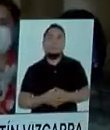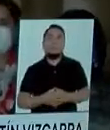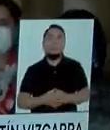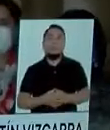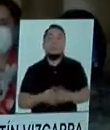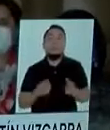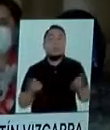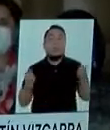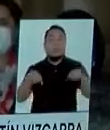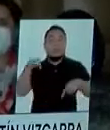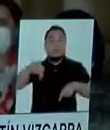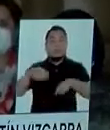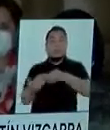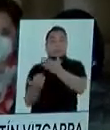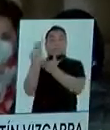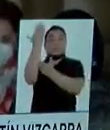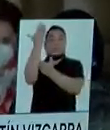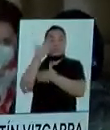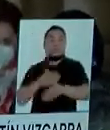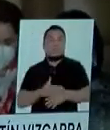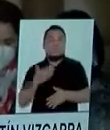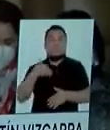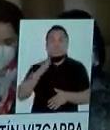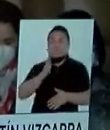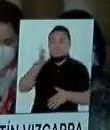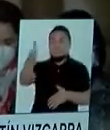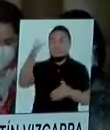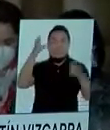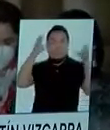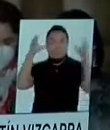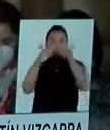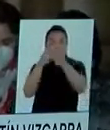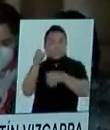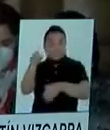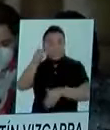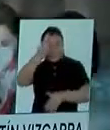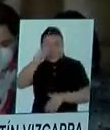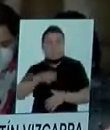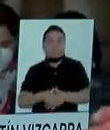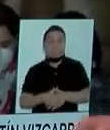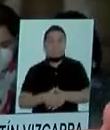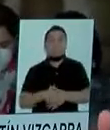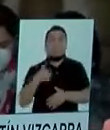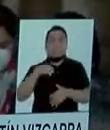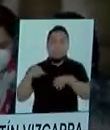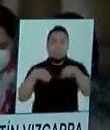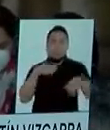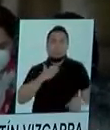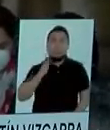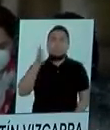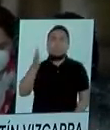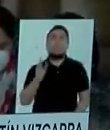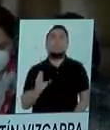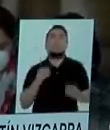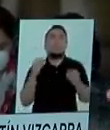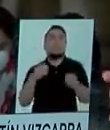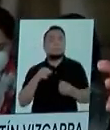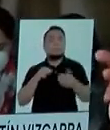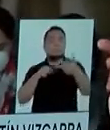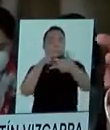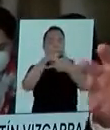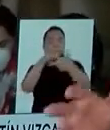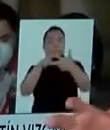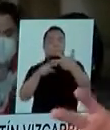a fiscales, presiona a jueces, opina, hace y deshace en la JNJ, en el CNM, en